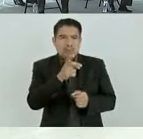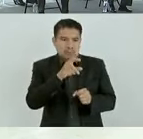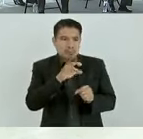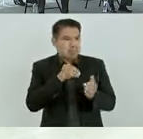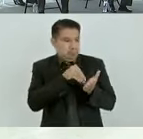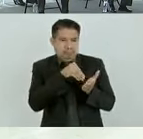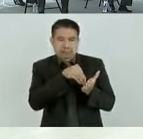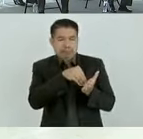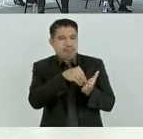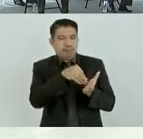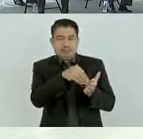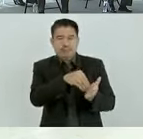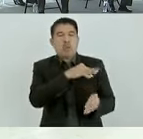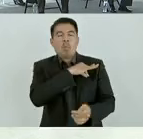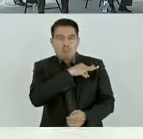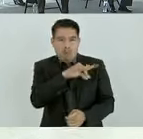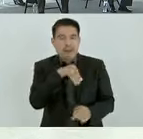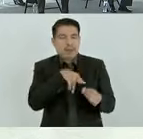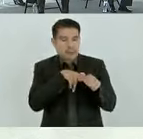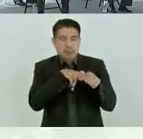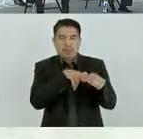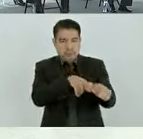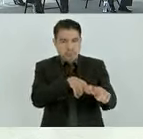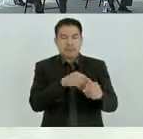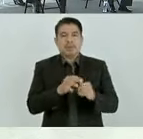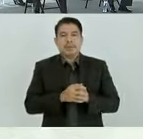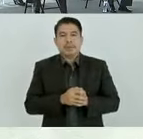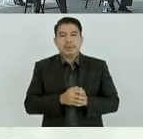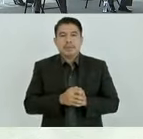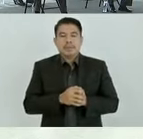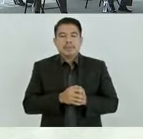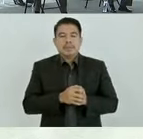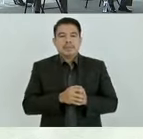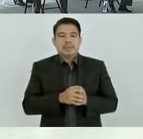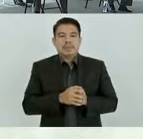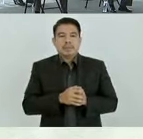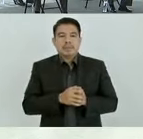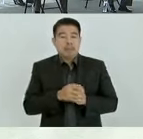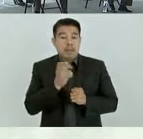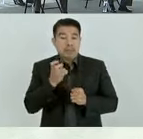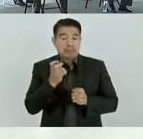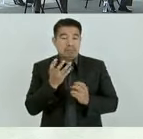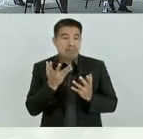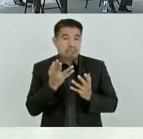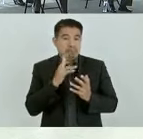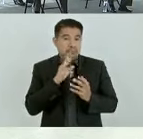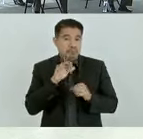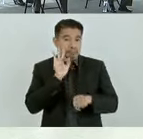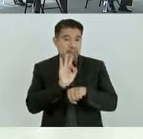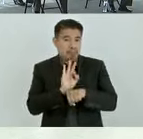Esto ha servido para que no haya